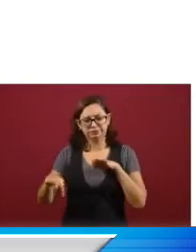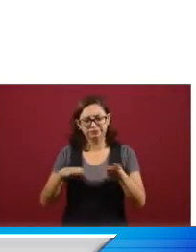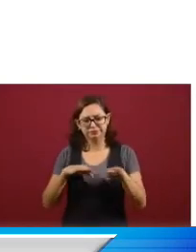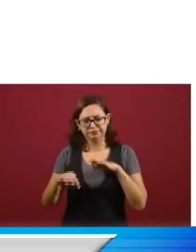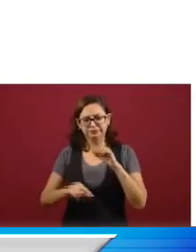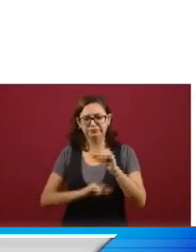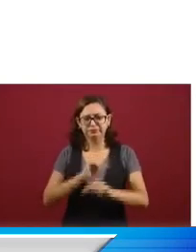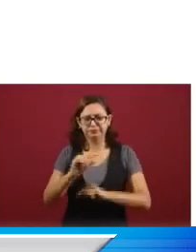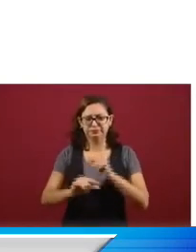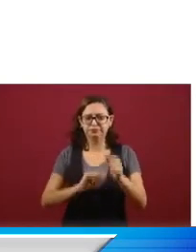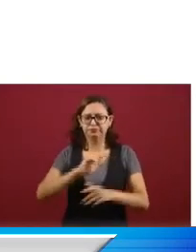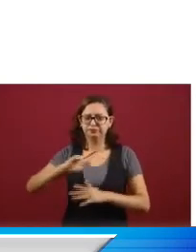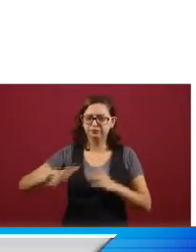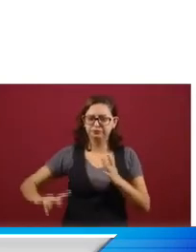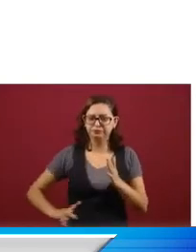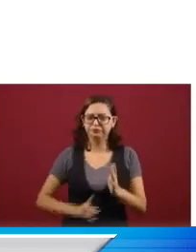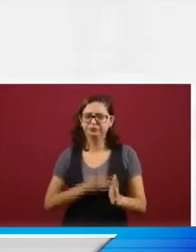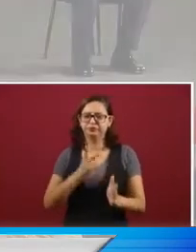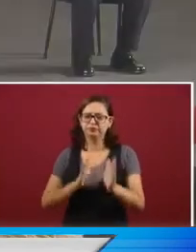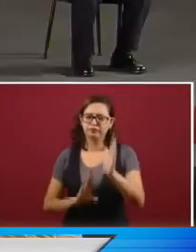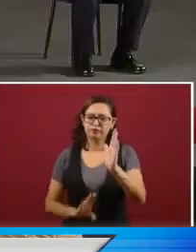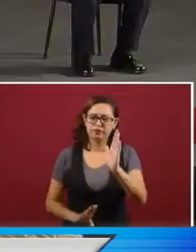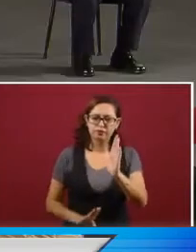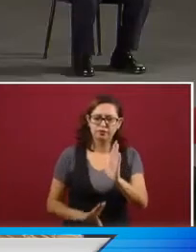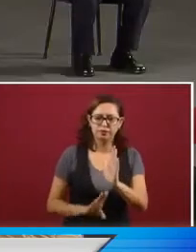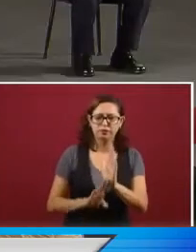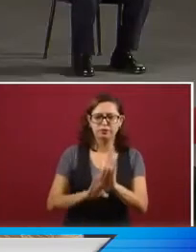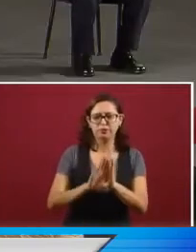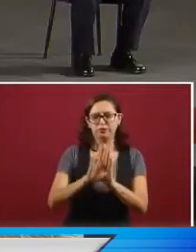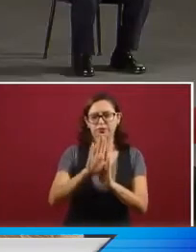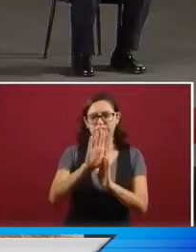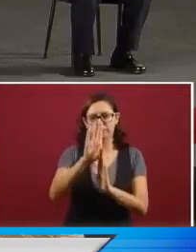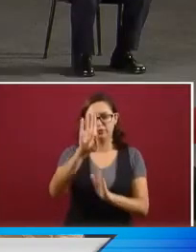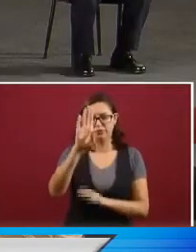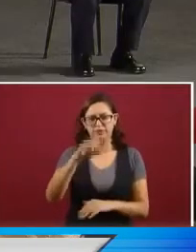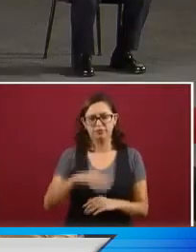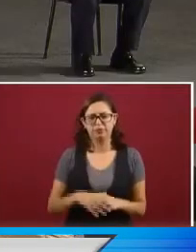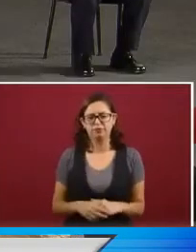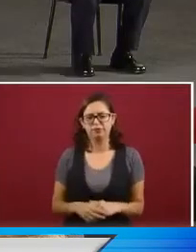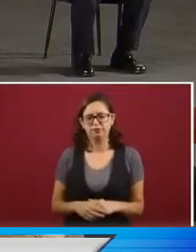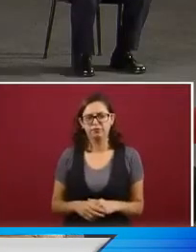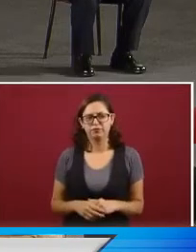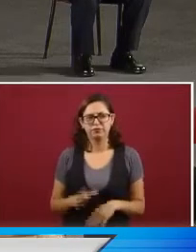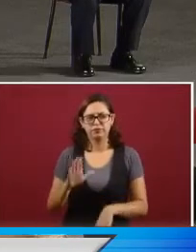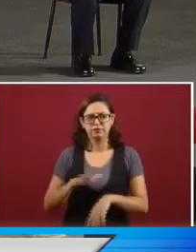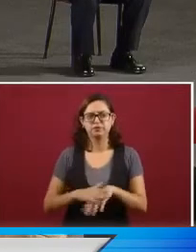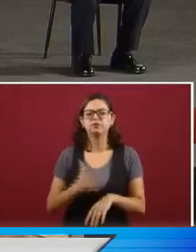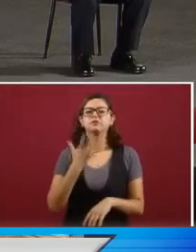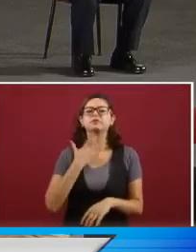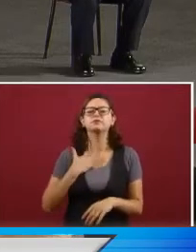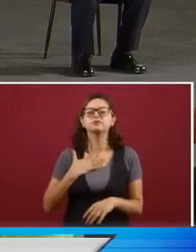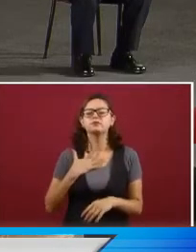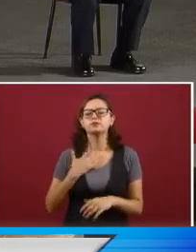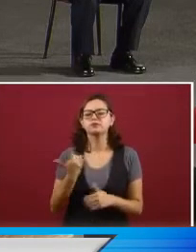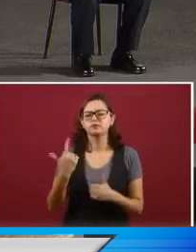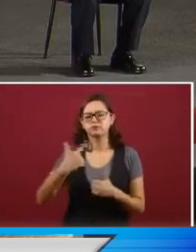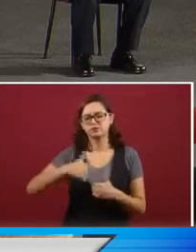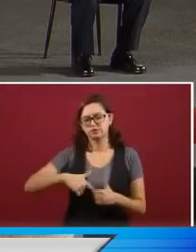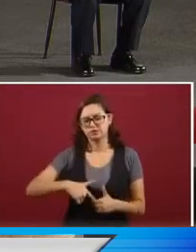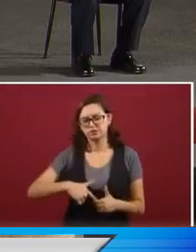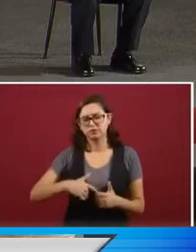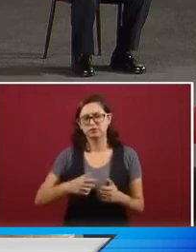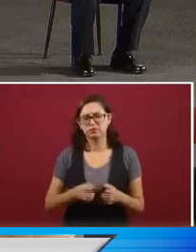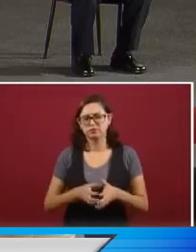logrado un incremento en la producción. Se transita la autosuficiencia en el consumo de gasolinas con la rehabilitación, mantenimiento y la construcción de la